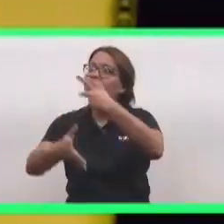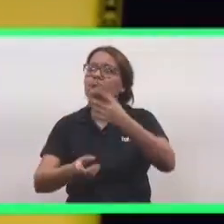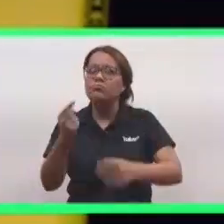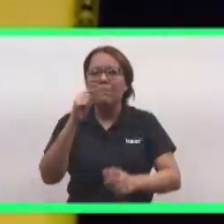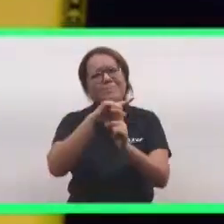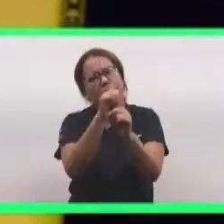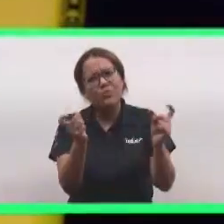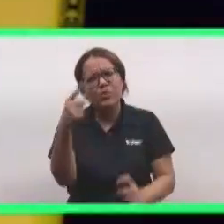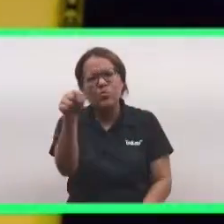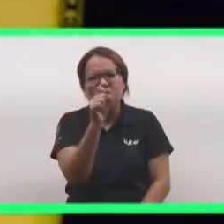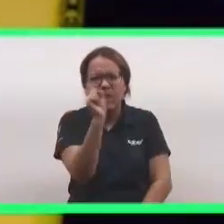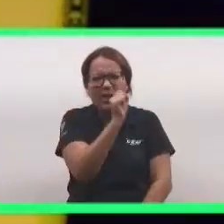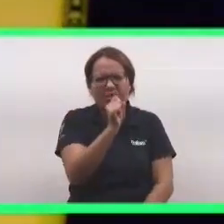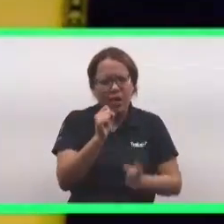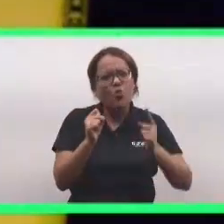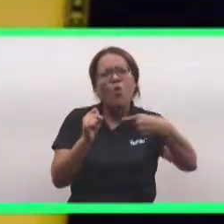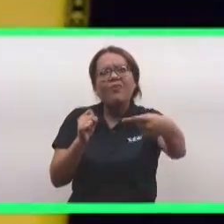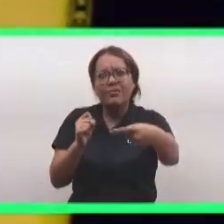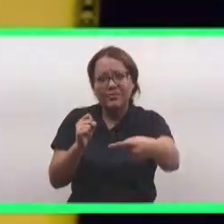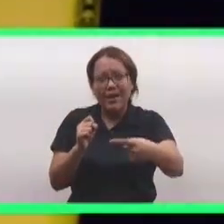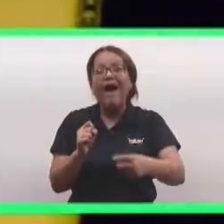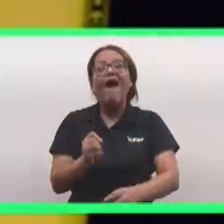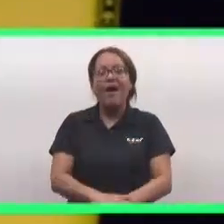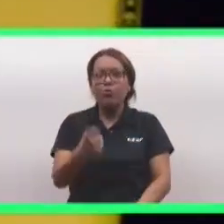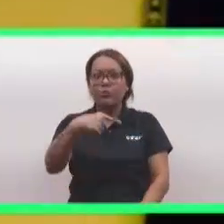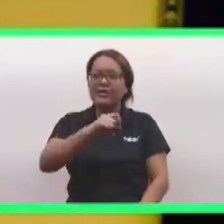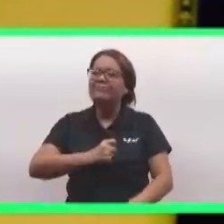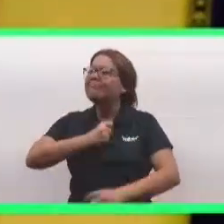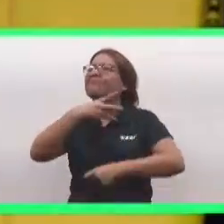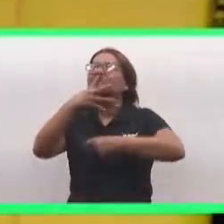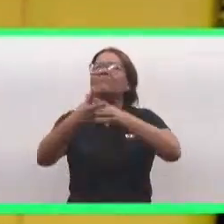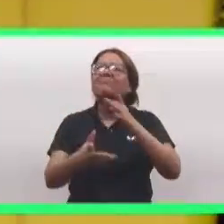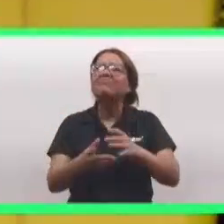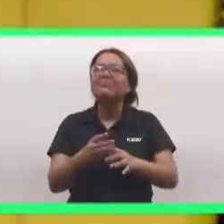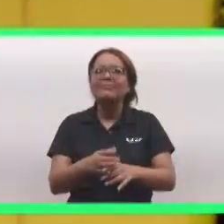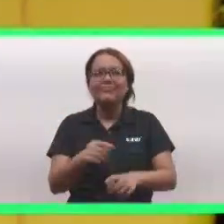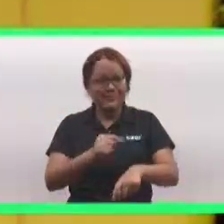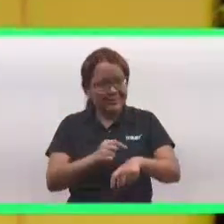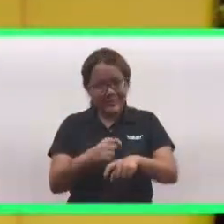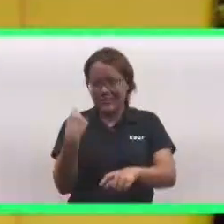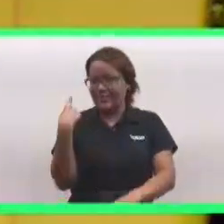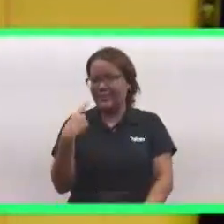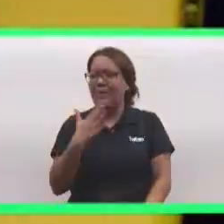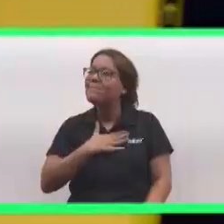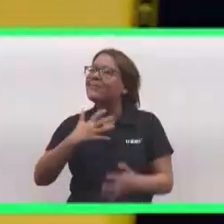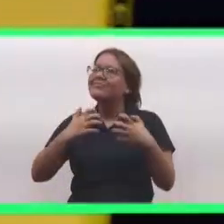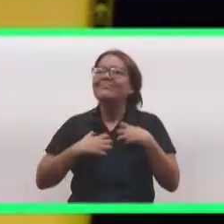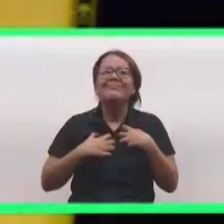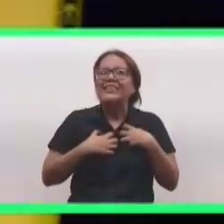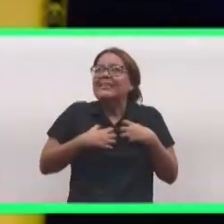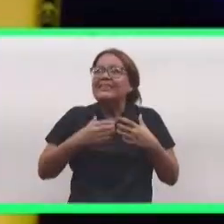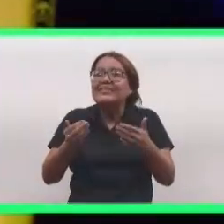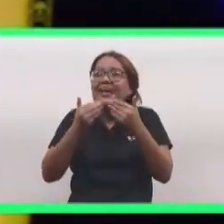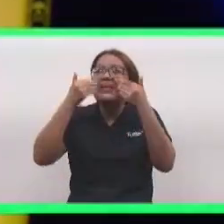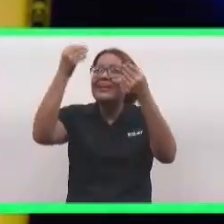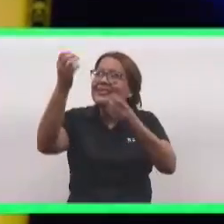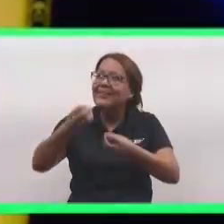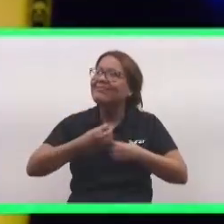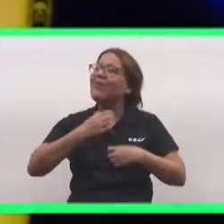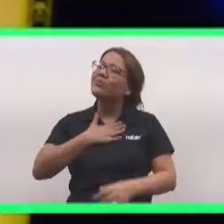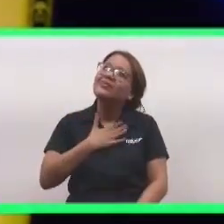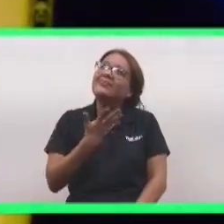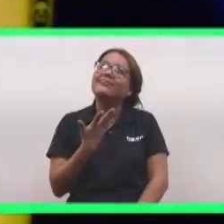esté inspirado. Mire qué linda se escuchó esa alabanza ahorita que estaba la ofrenda. Alegra mi vida, Señor. Alegra mi